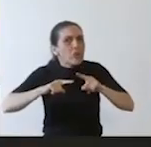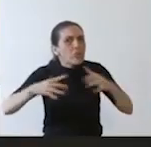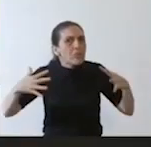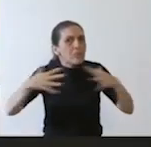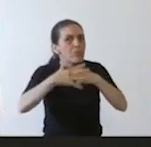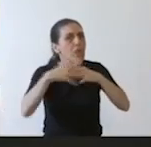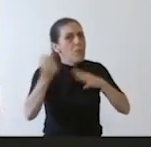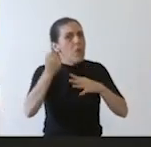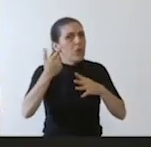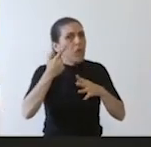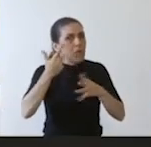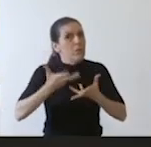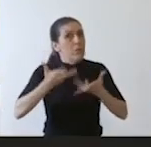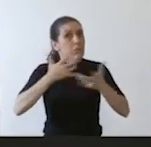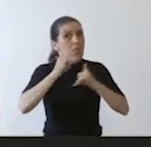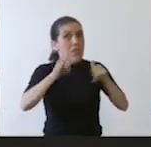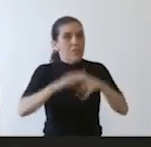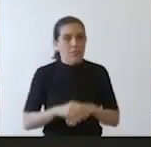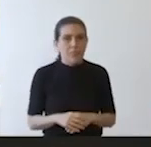importante destacar.